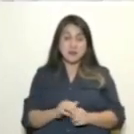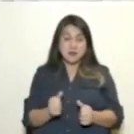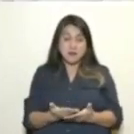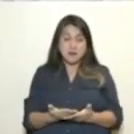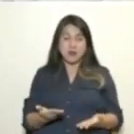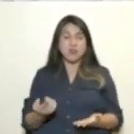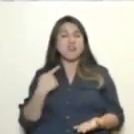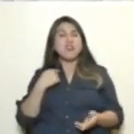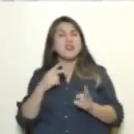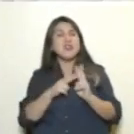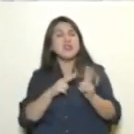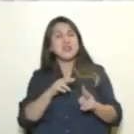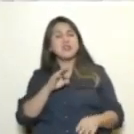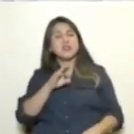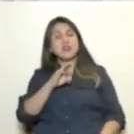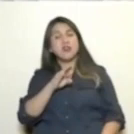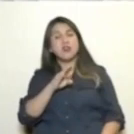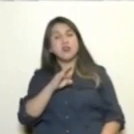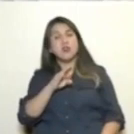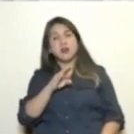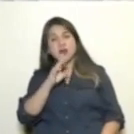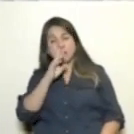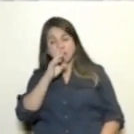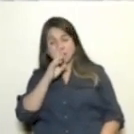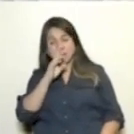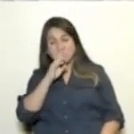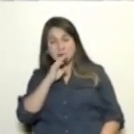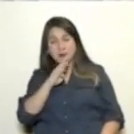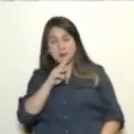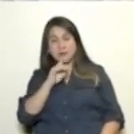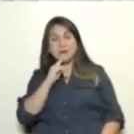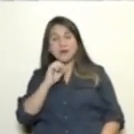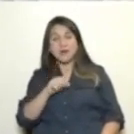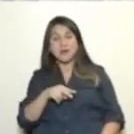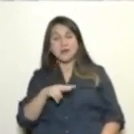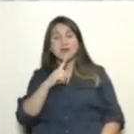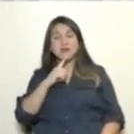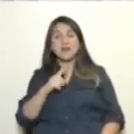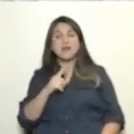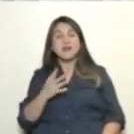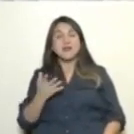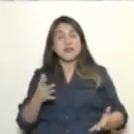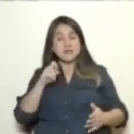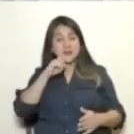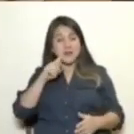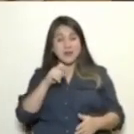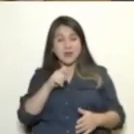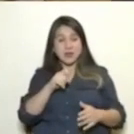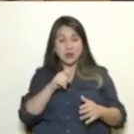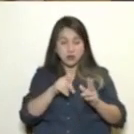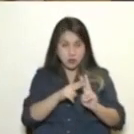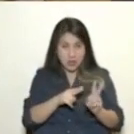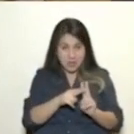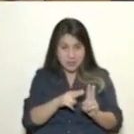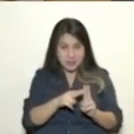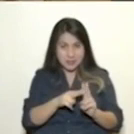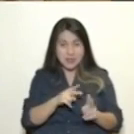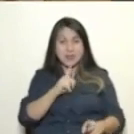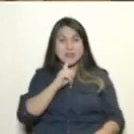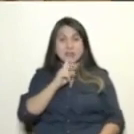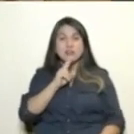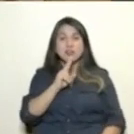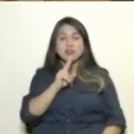bueno, entonces, ¿qué quiere decir esto? Esto es lo que quiere decir que lo que ha hecho